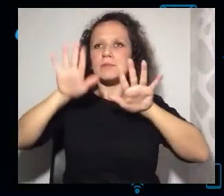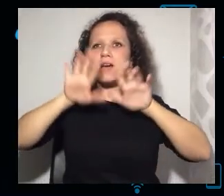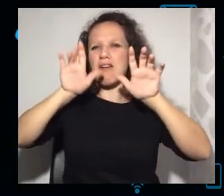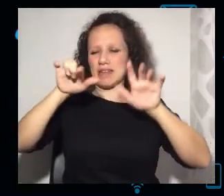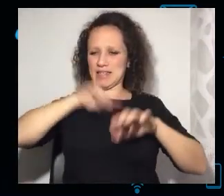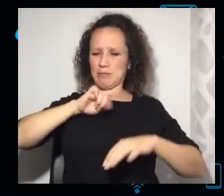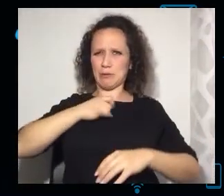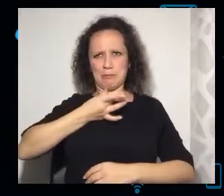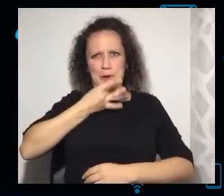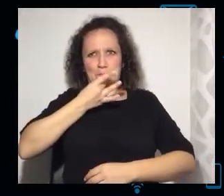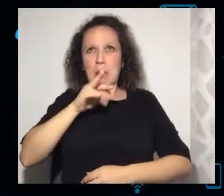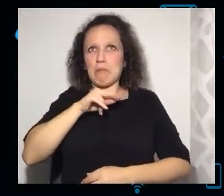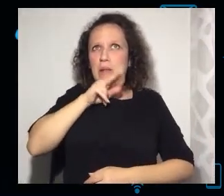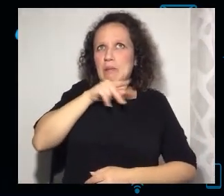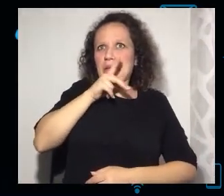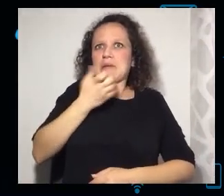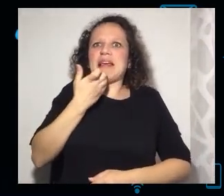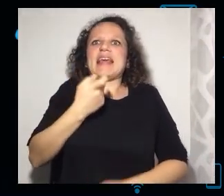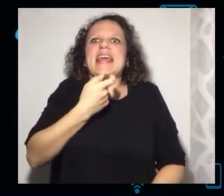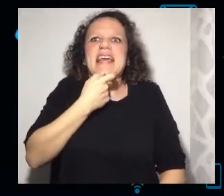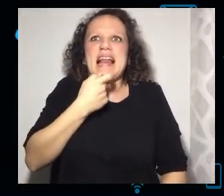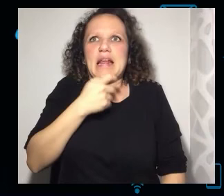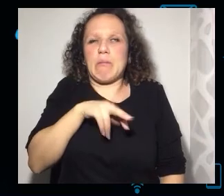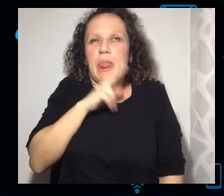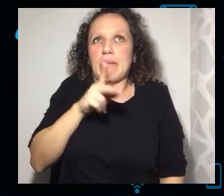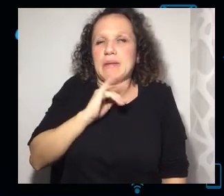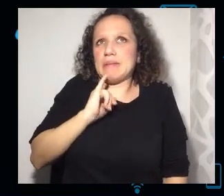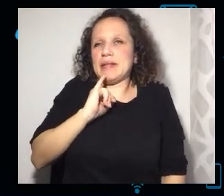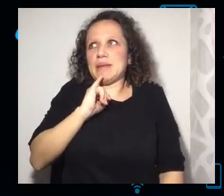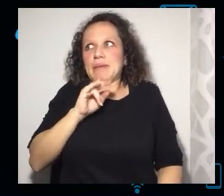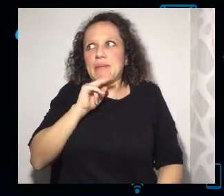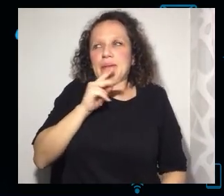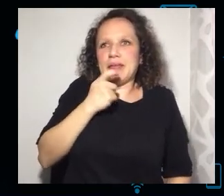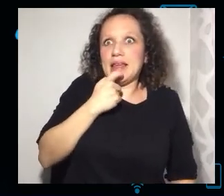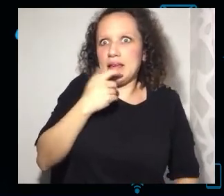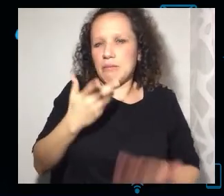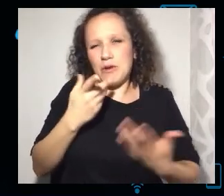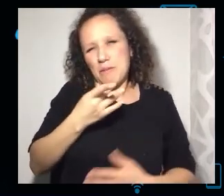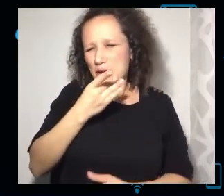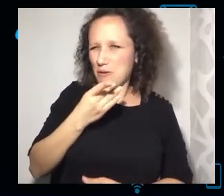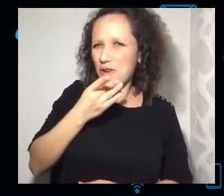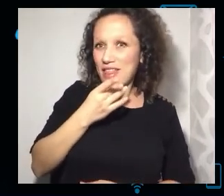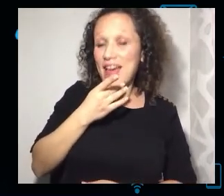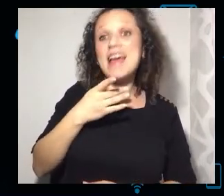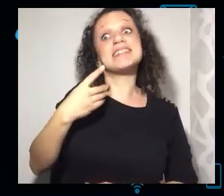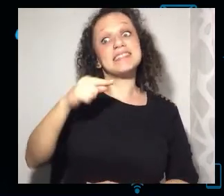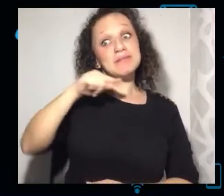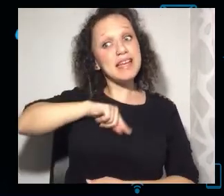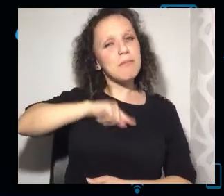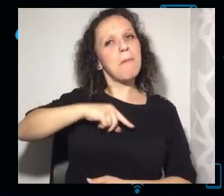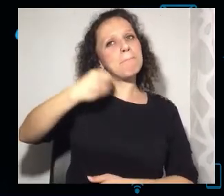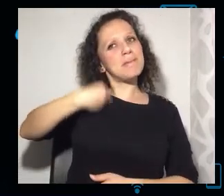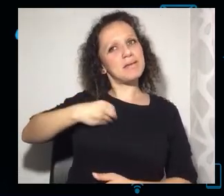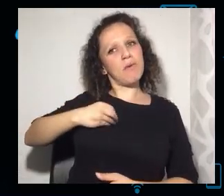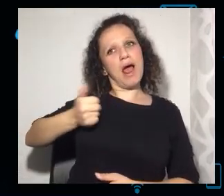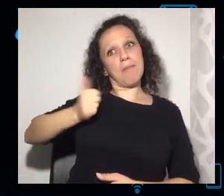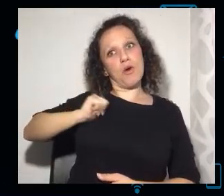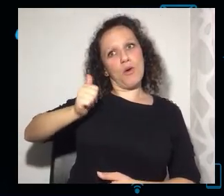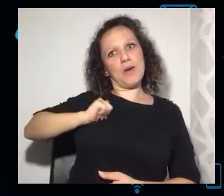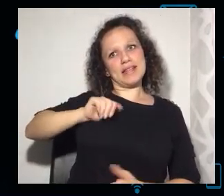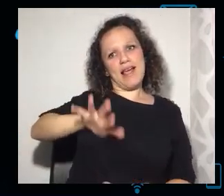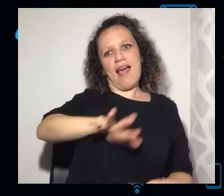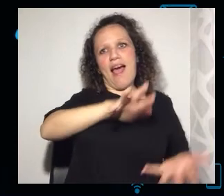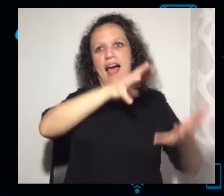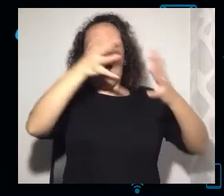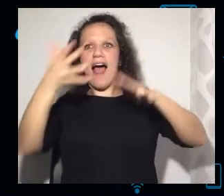se siente cuando pronuncia en inglés delante de un nativo o lo que sea esos sentimientos los podemos trasladar al uso de la tecnología digital